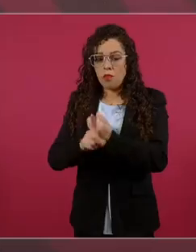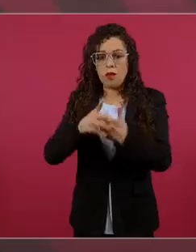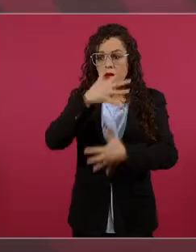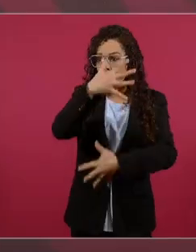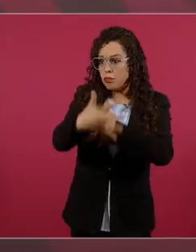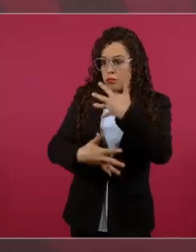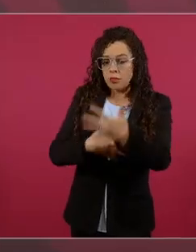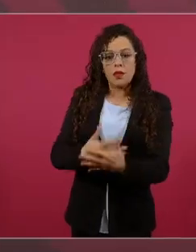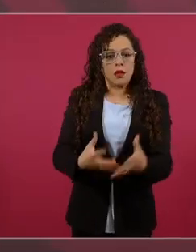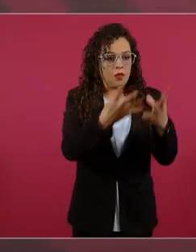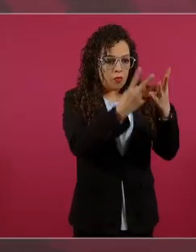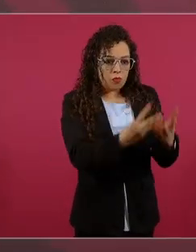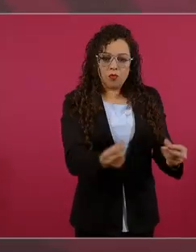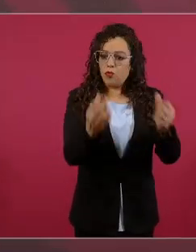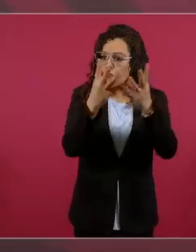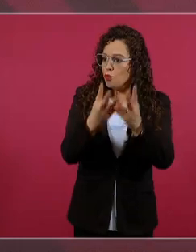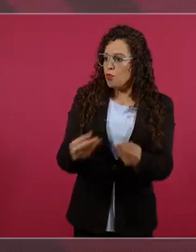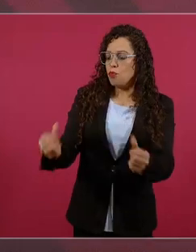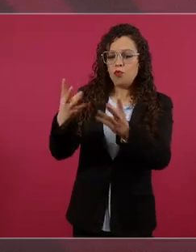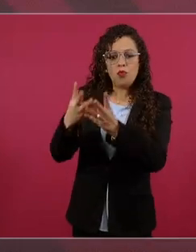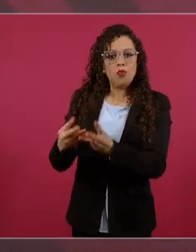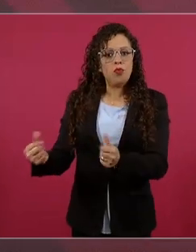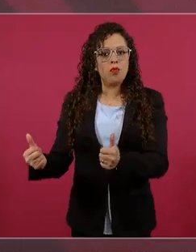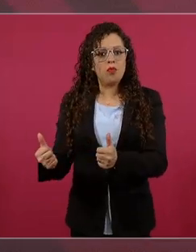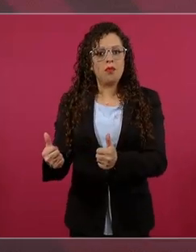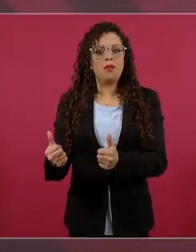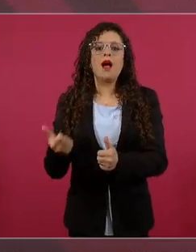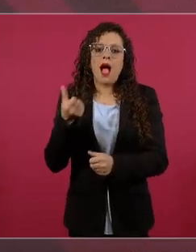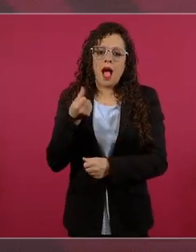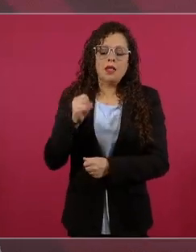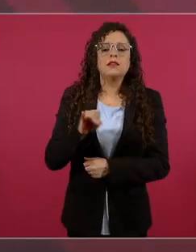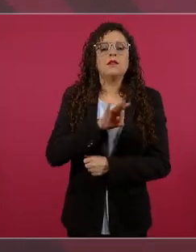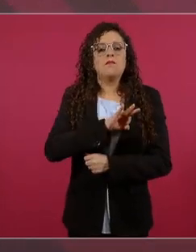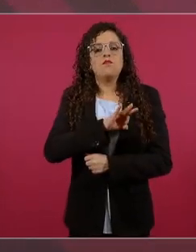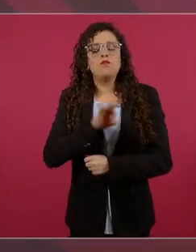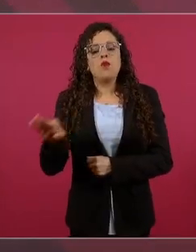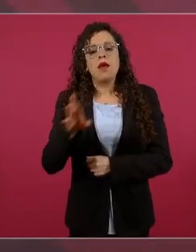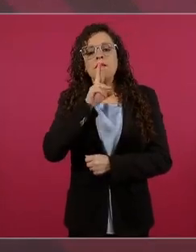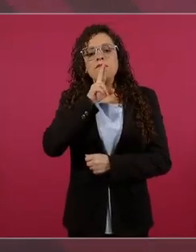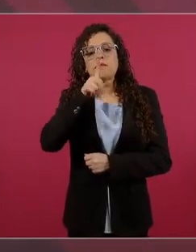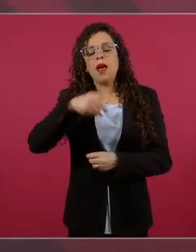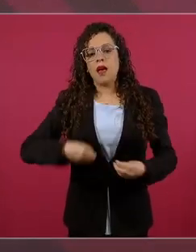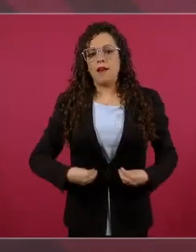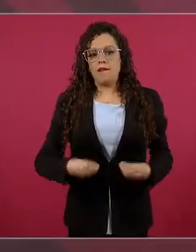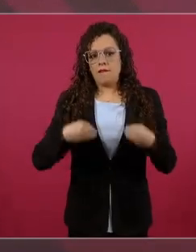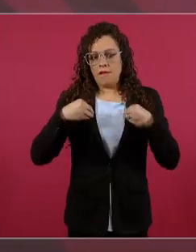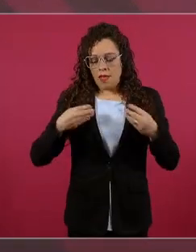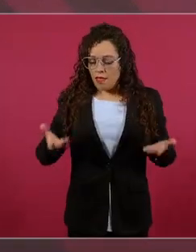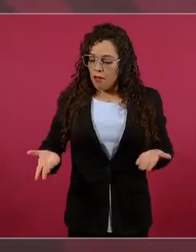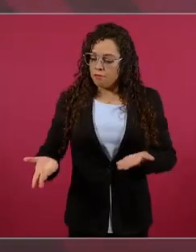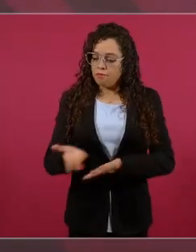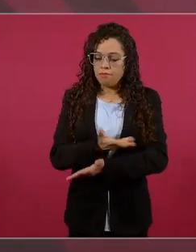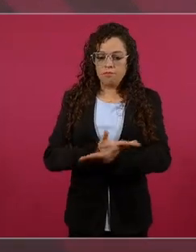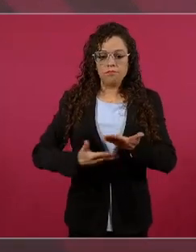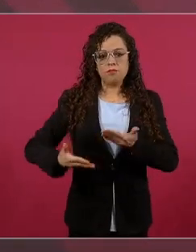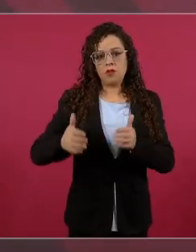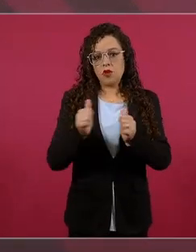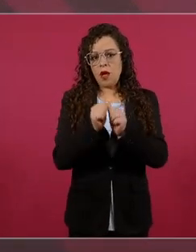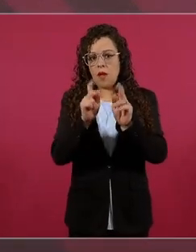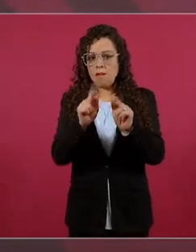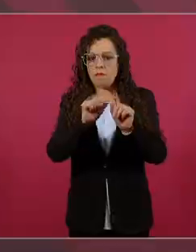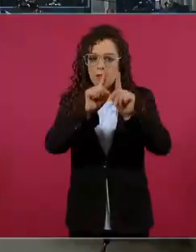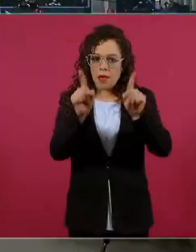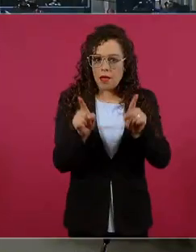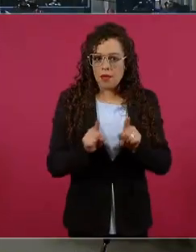que tengamos una convivencia en armonía en todo el mundo.